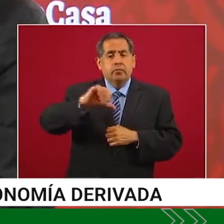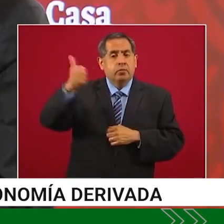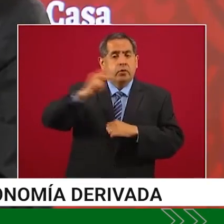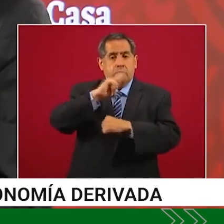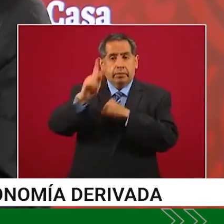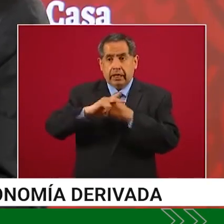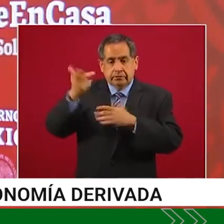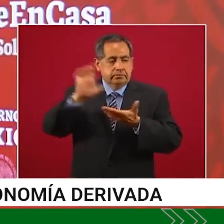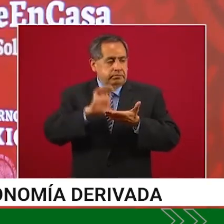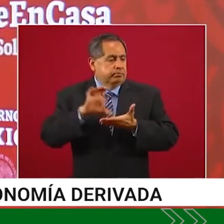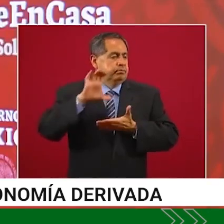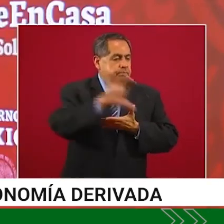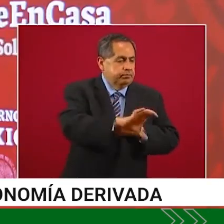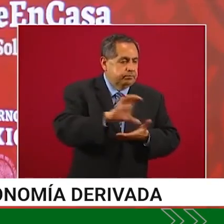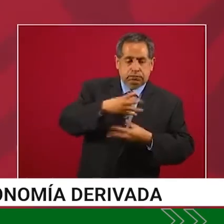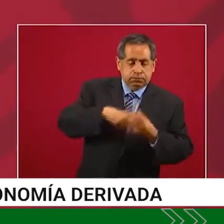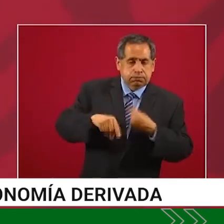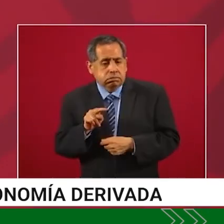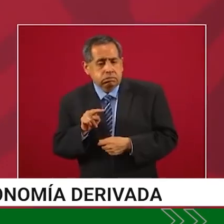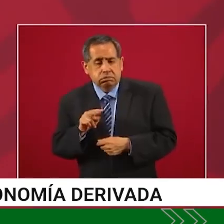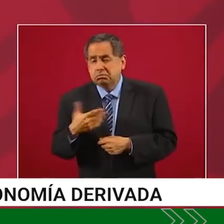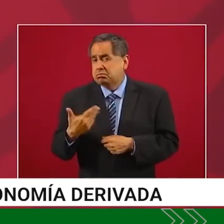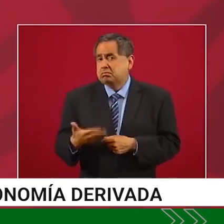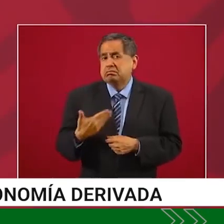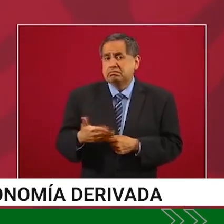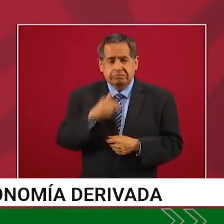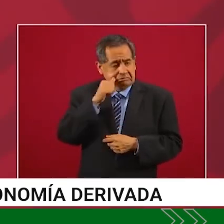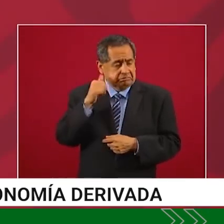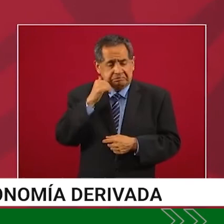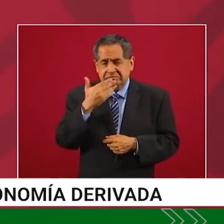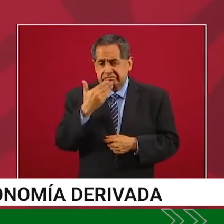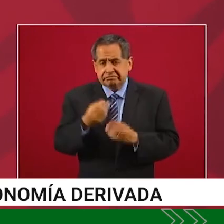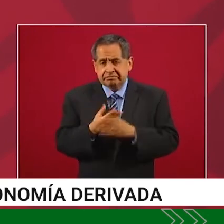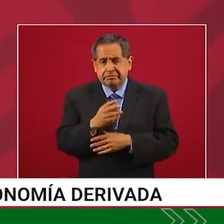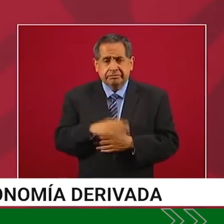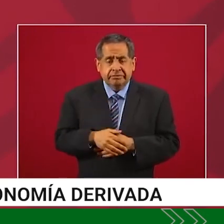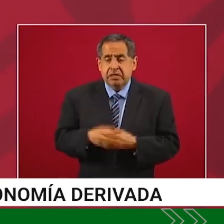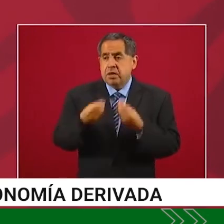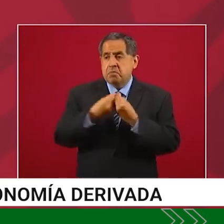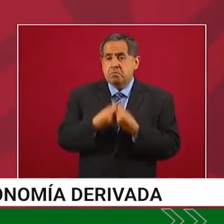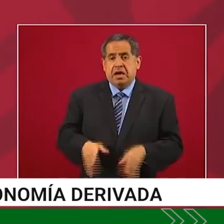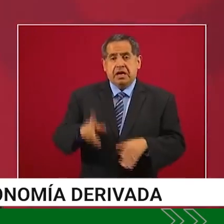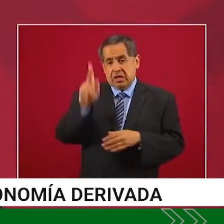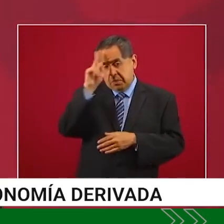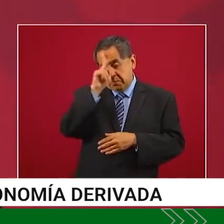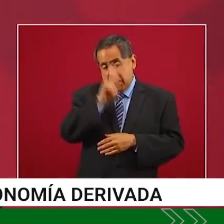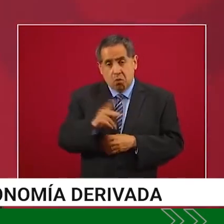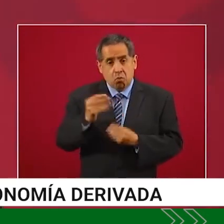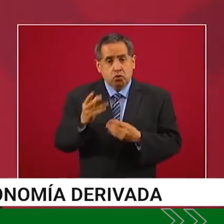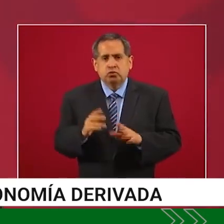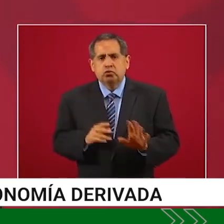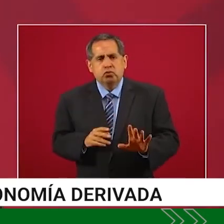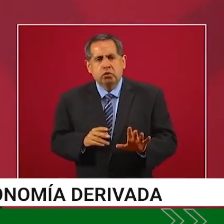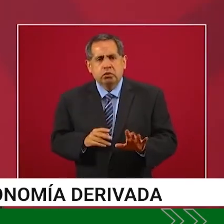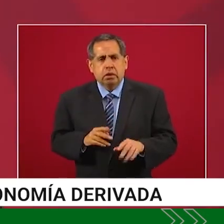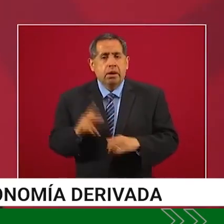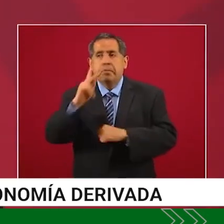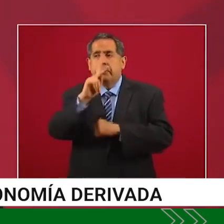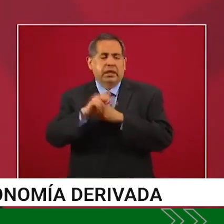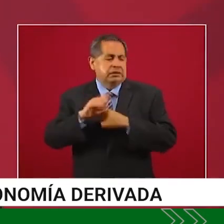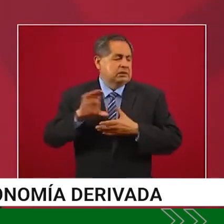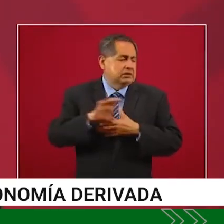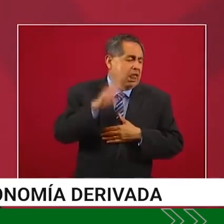extranjera y fue muy bien. O sea, no se perdió inversión extranjera a